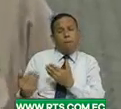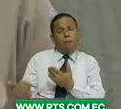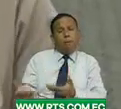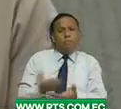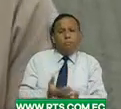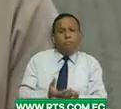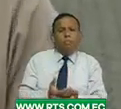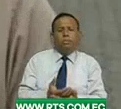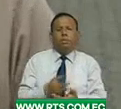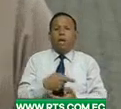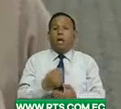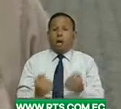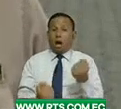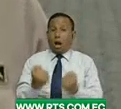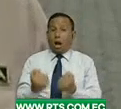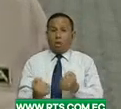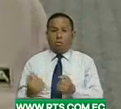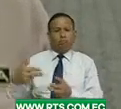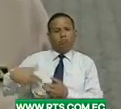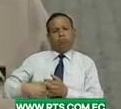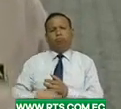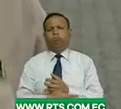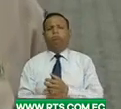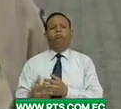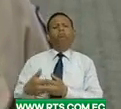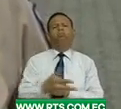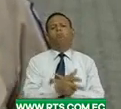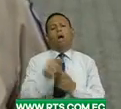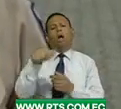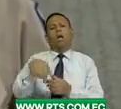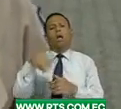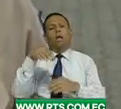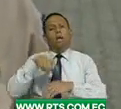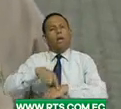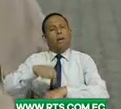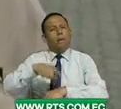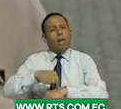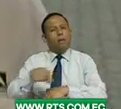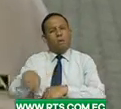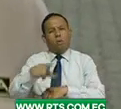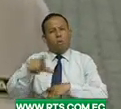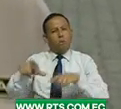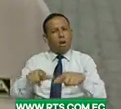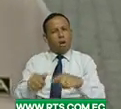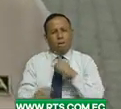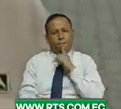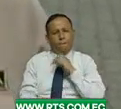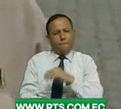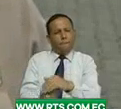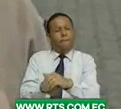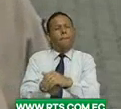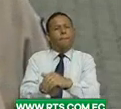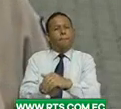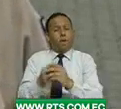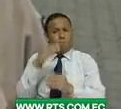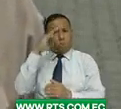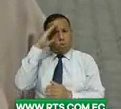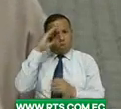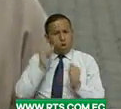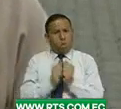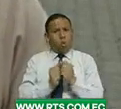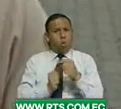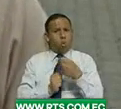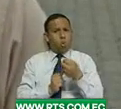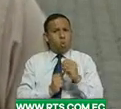es trasladado acá a Quevedo, al sector Nuevo Amanecer, donde que personal de inteligencia, conjuntamente con personal del GOE, allana